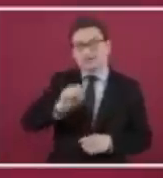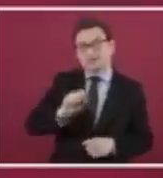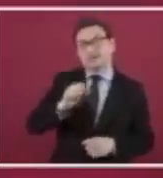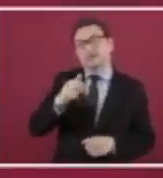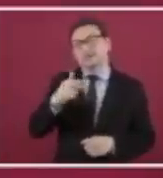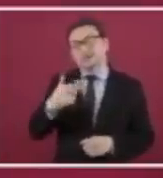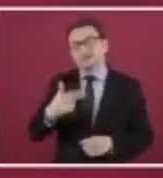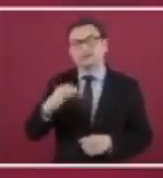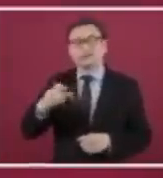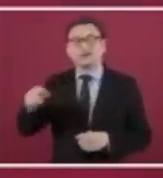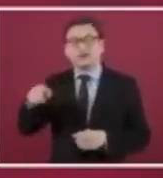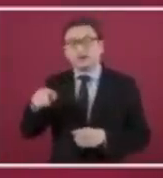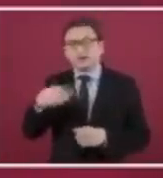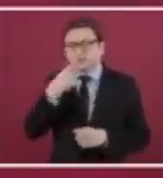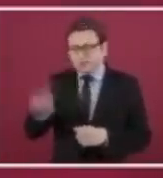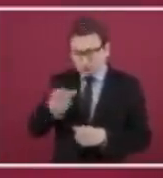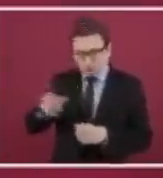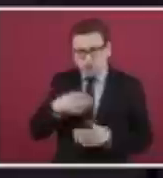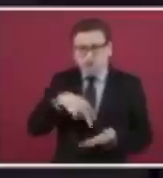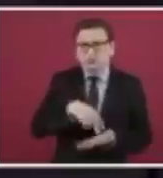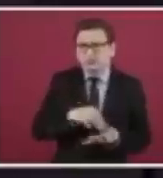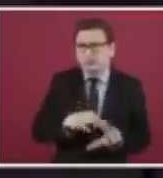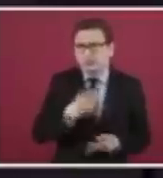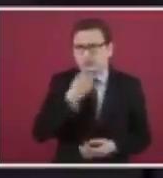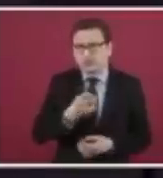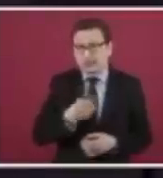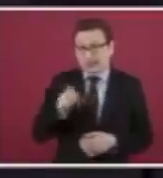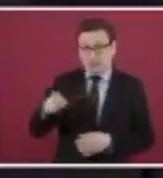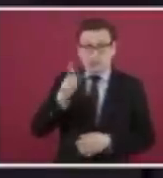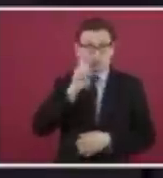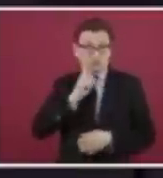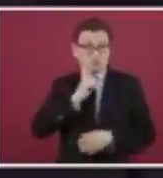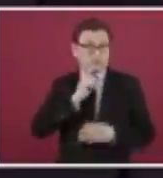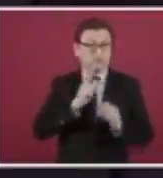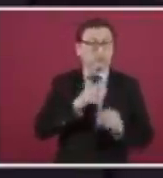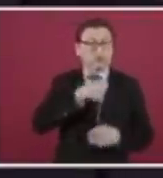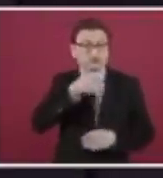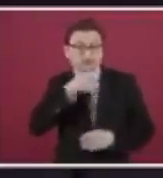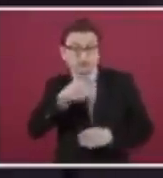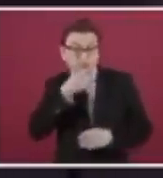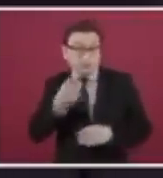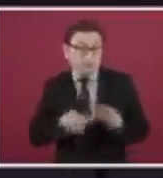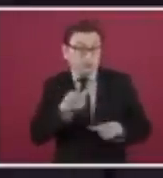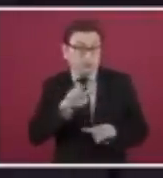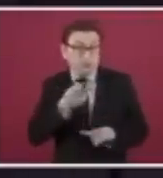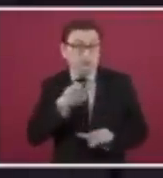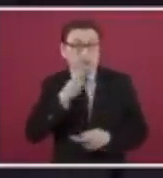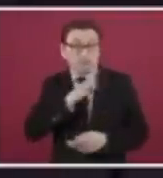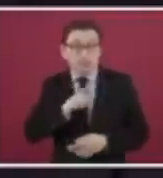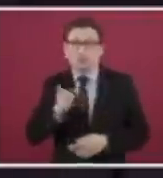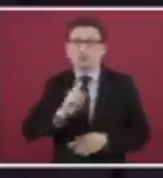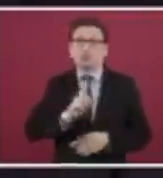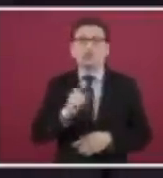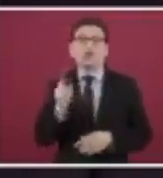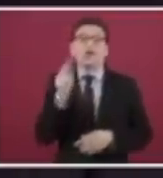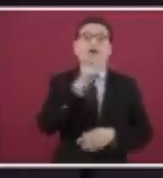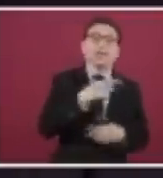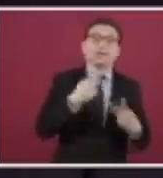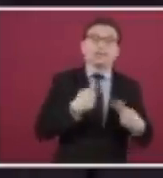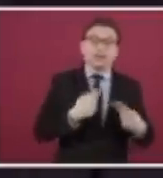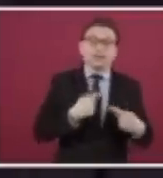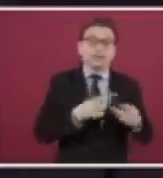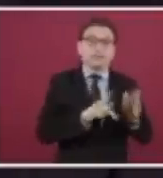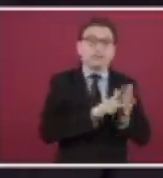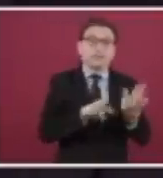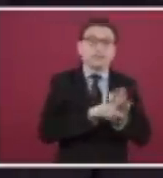de la compañera que hizo aquí la pregunta, sino quienes hicieron la nota en el periódico,